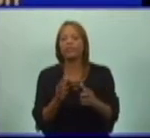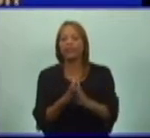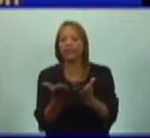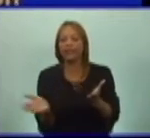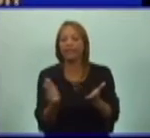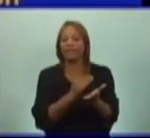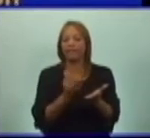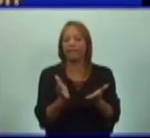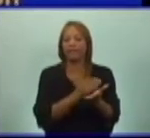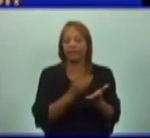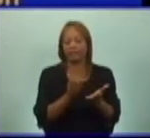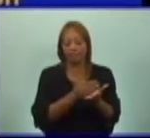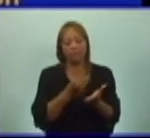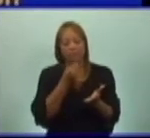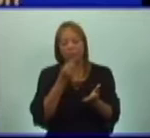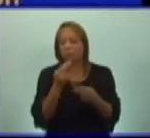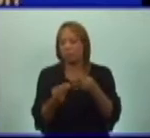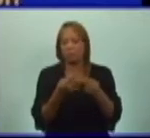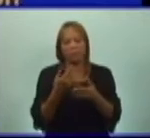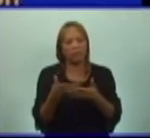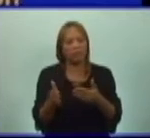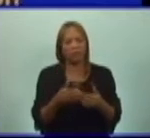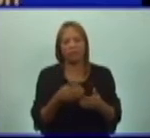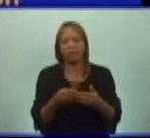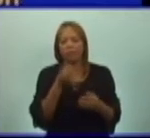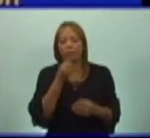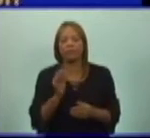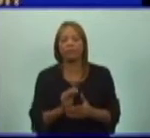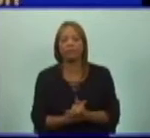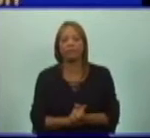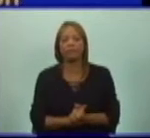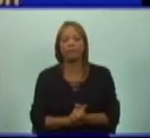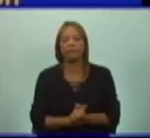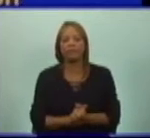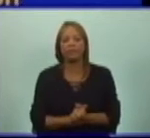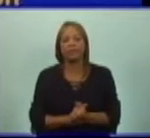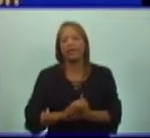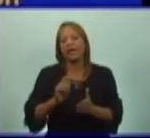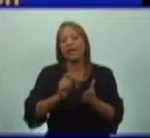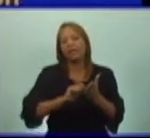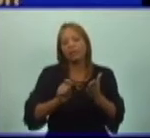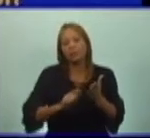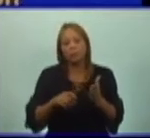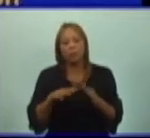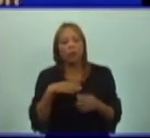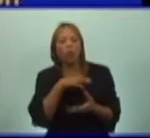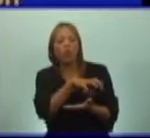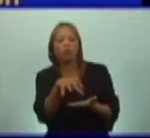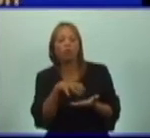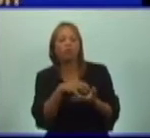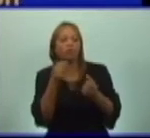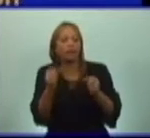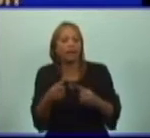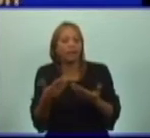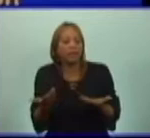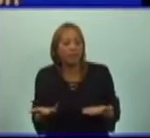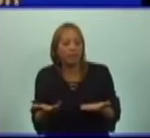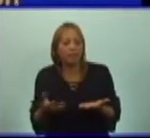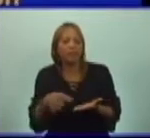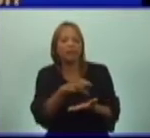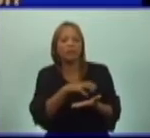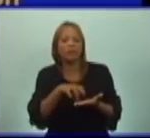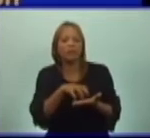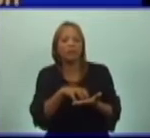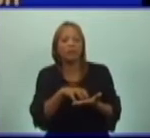revistas. ¿Dónde estarán esos dibujos o fotos u otros medios que utilicen? En